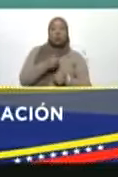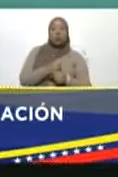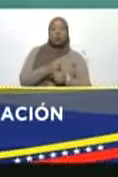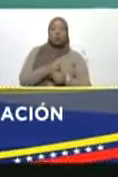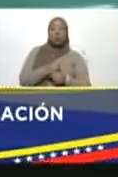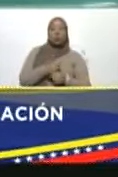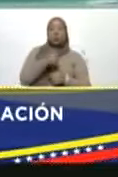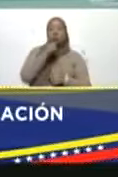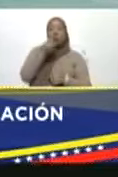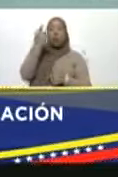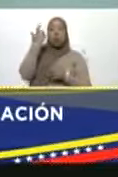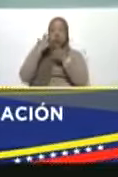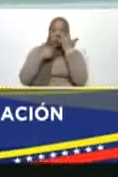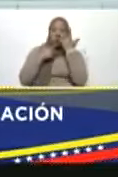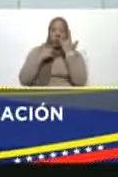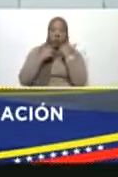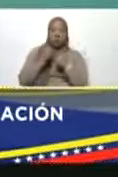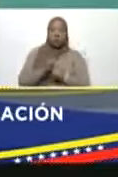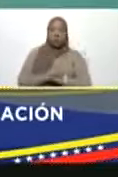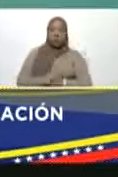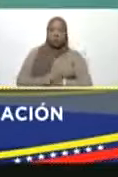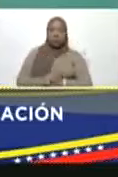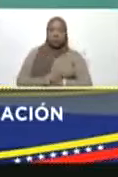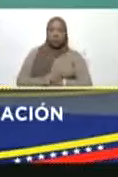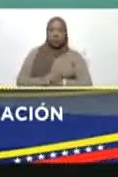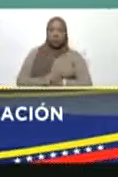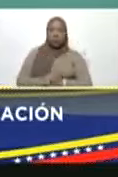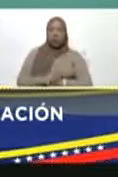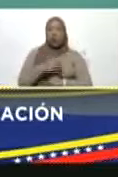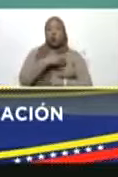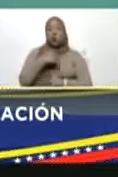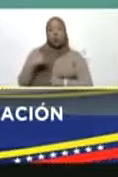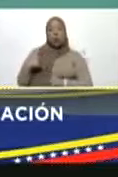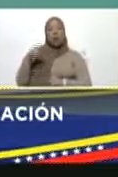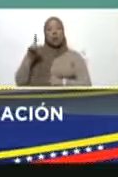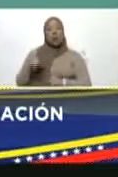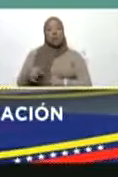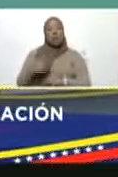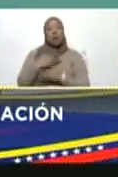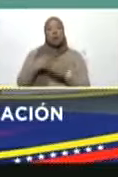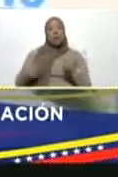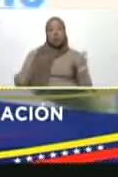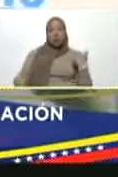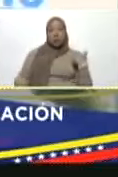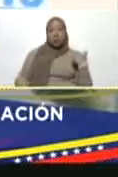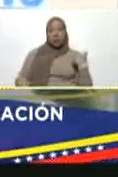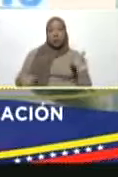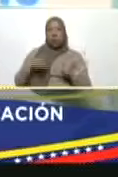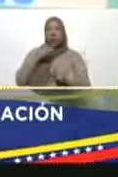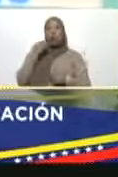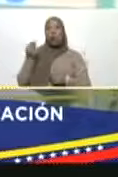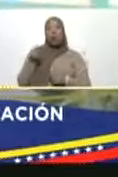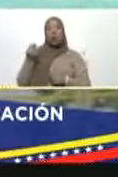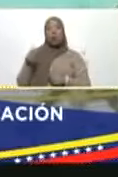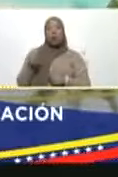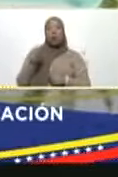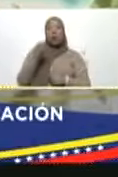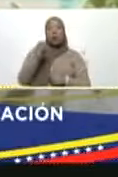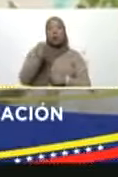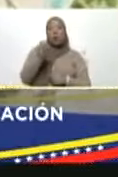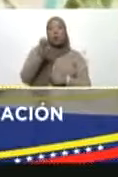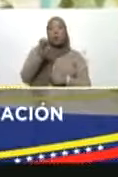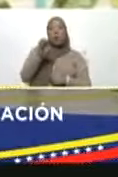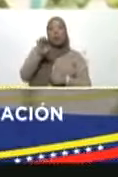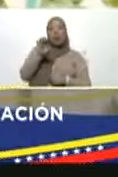mi comandante en jefe. Sí, bueno, yo quisiera también, presidente, que tengo una joven de la OVE